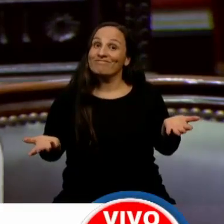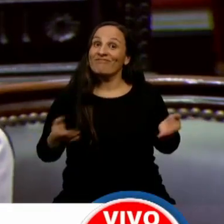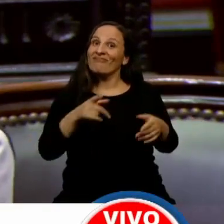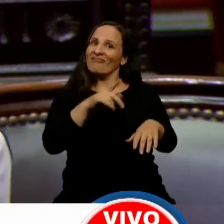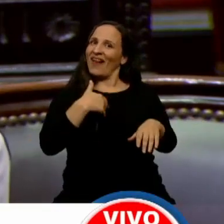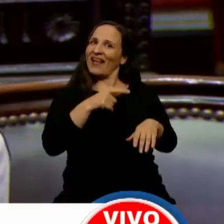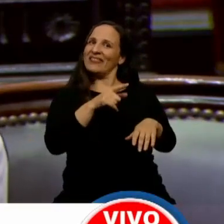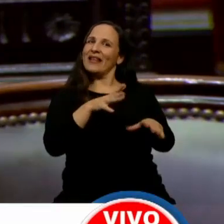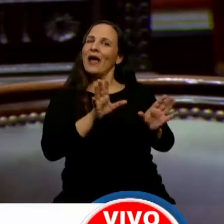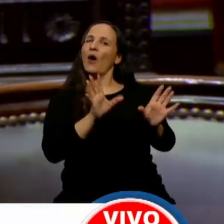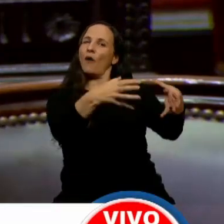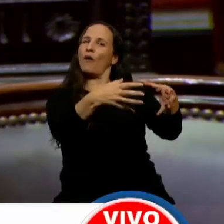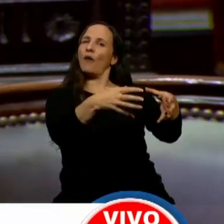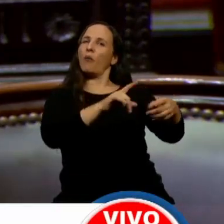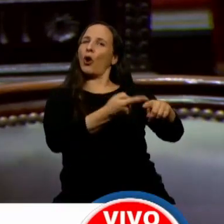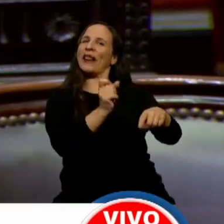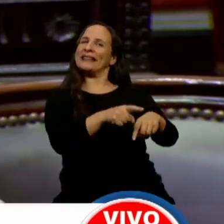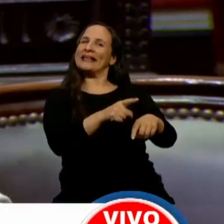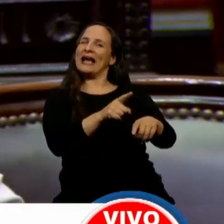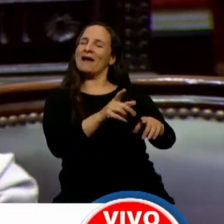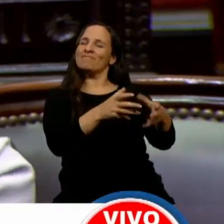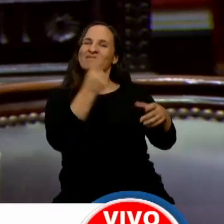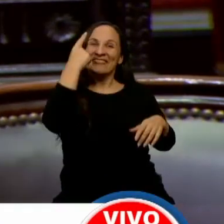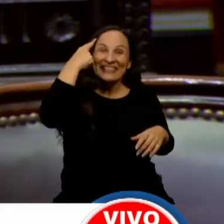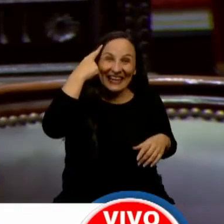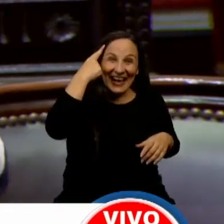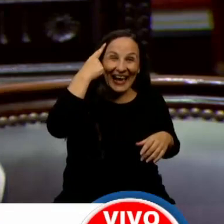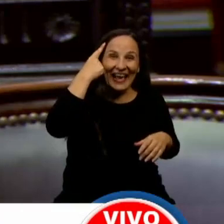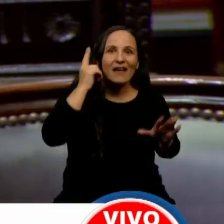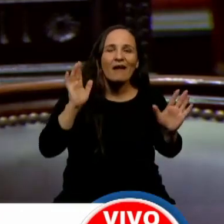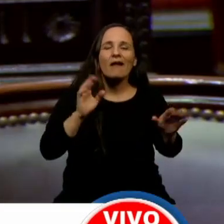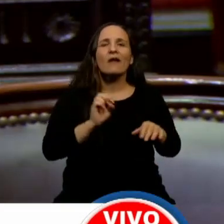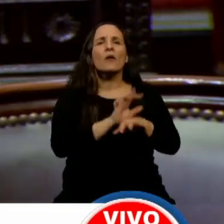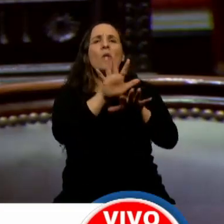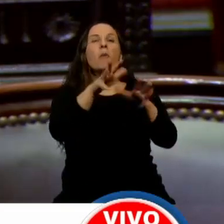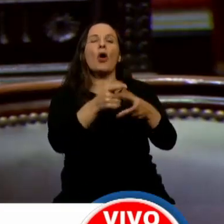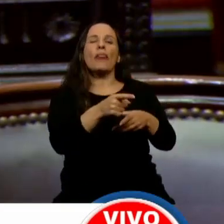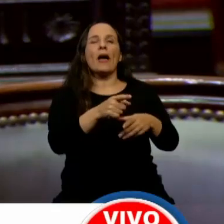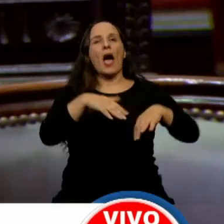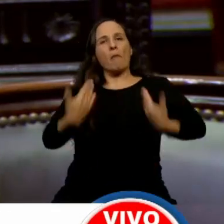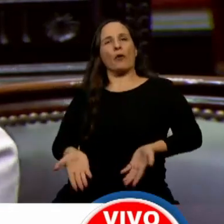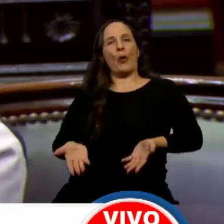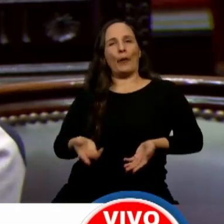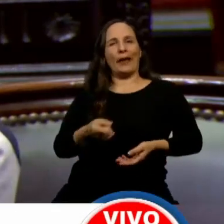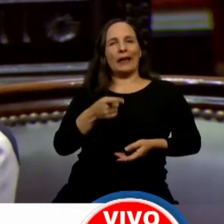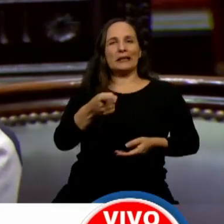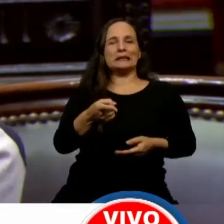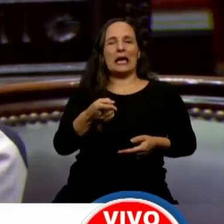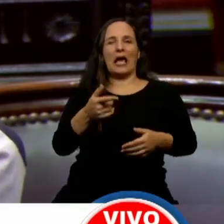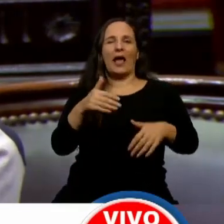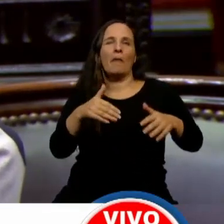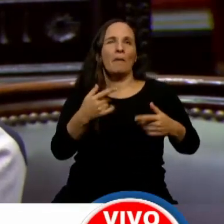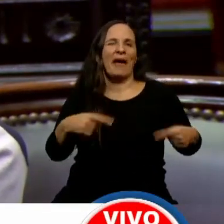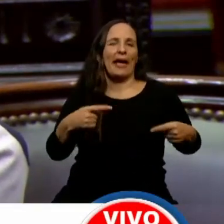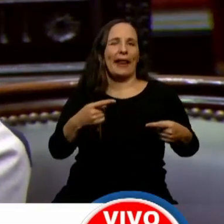argentina creyó y cree que la pandemia es una oportunidad para capitalizar los costos propios